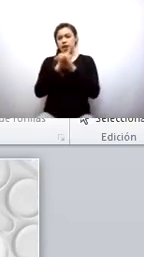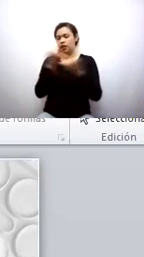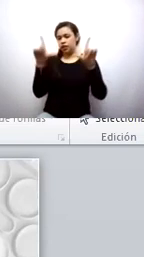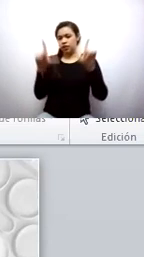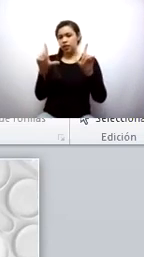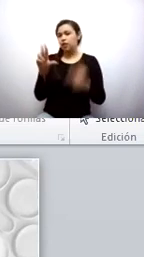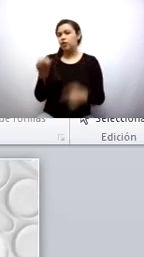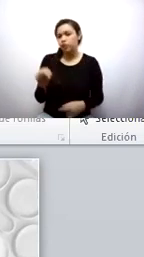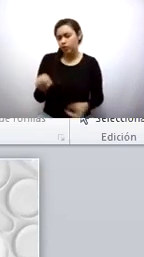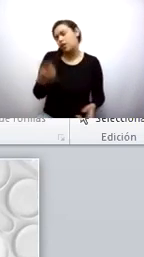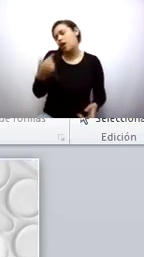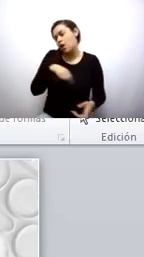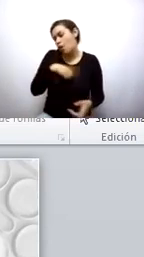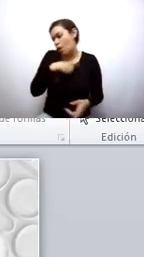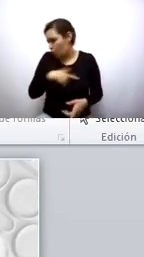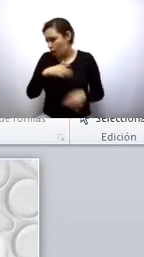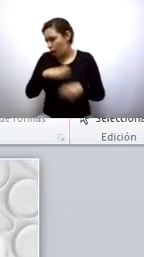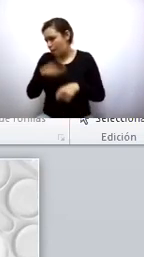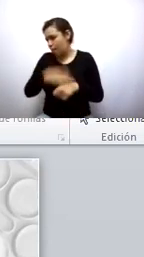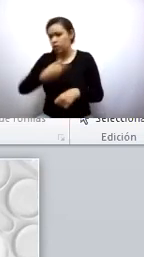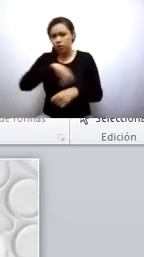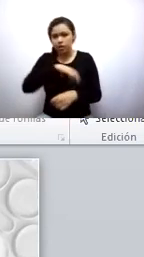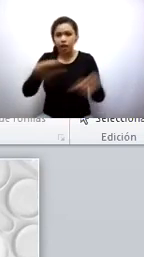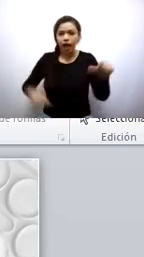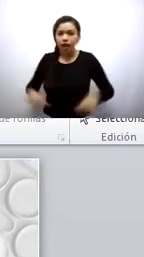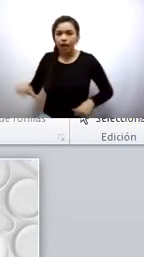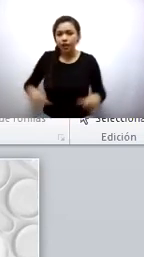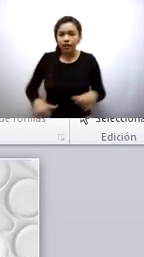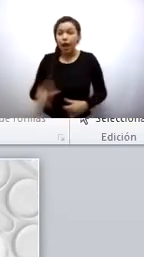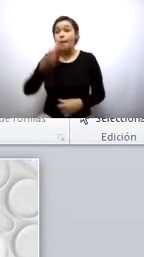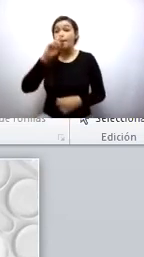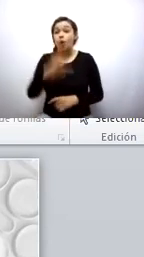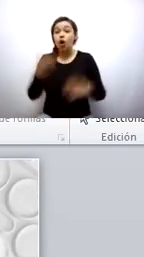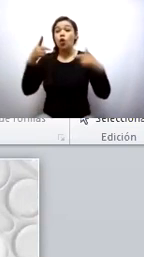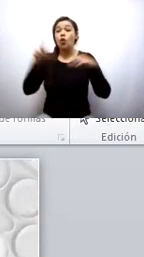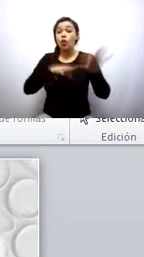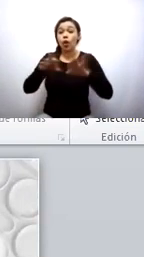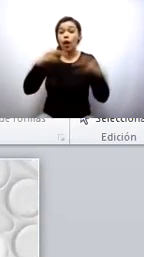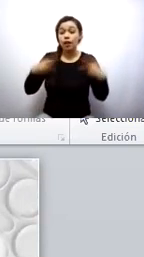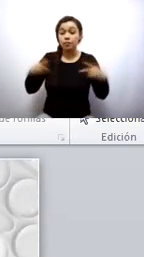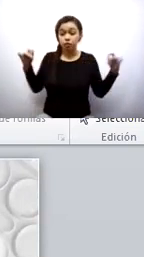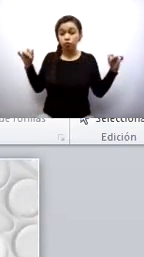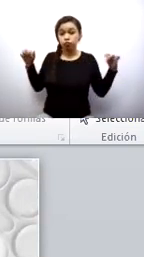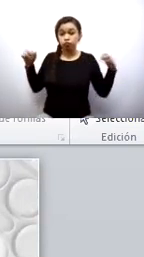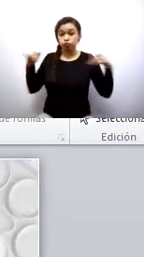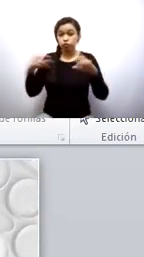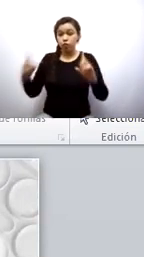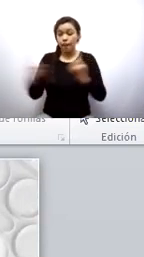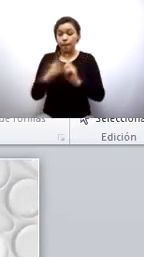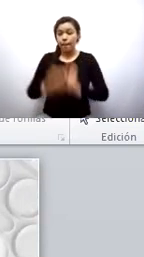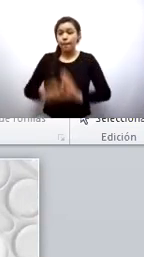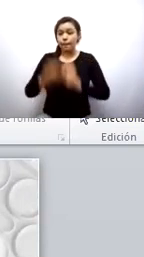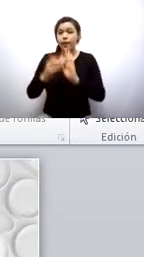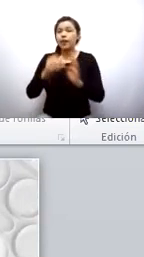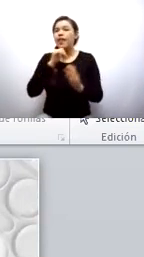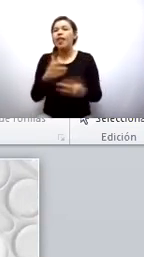nos gusta más y por la actividad que realizamos nos conviene más un trabajo presencial que un trabajo en línea, porque los